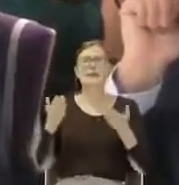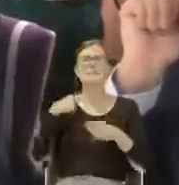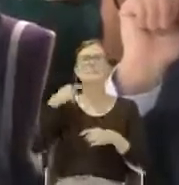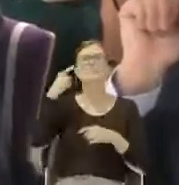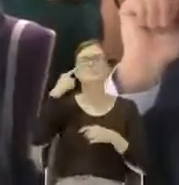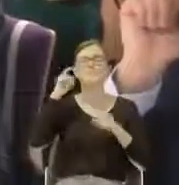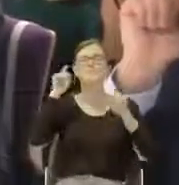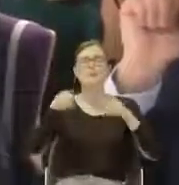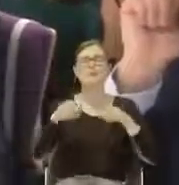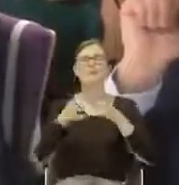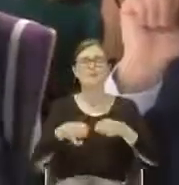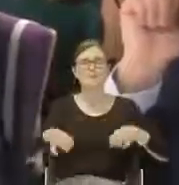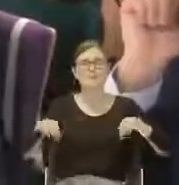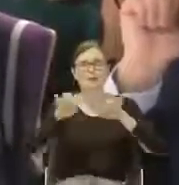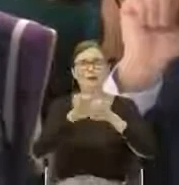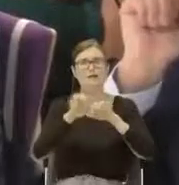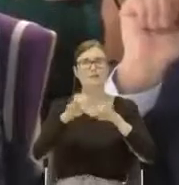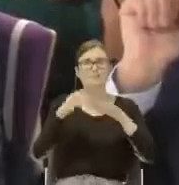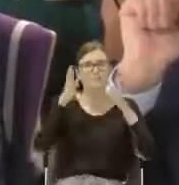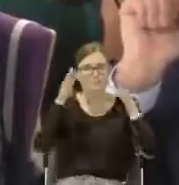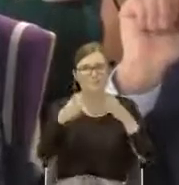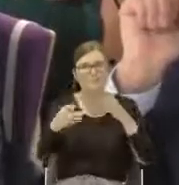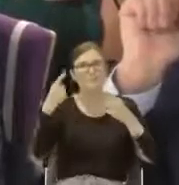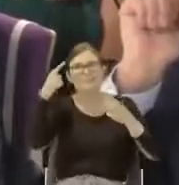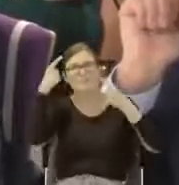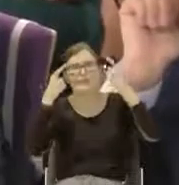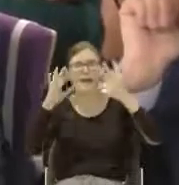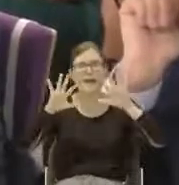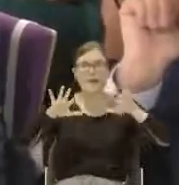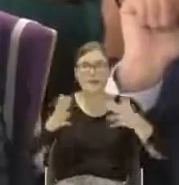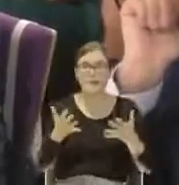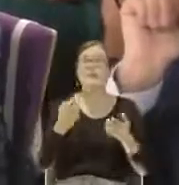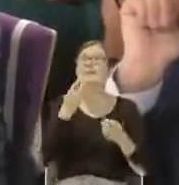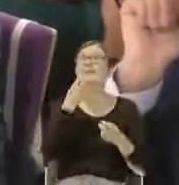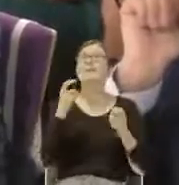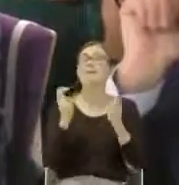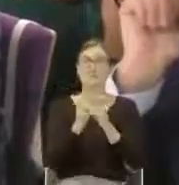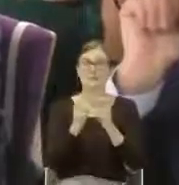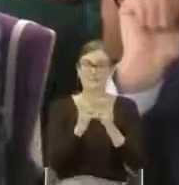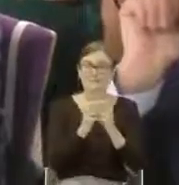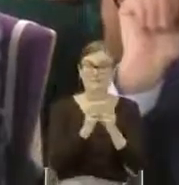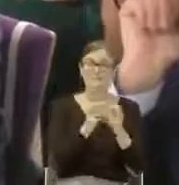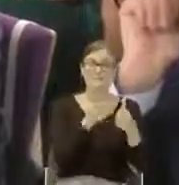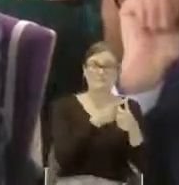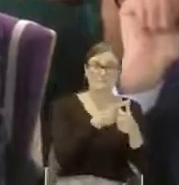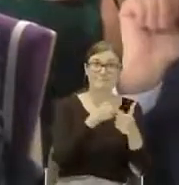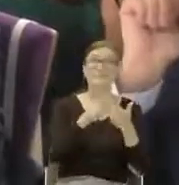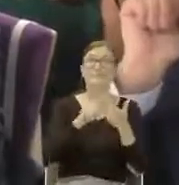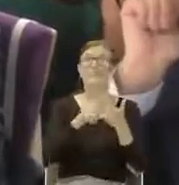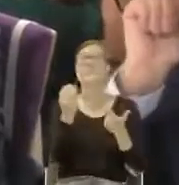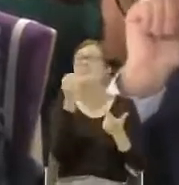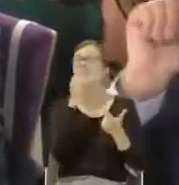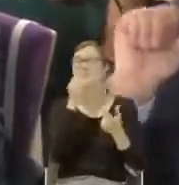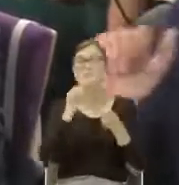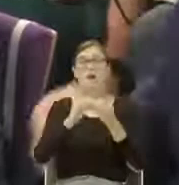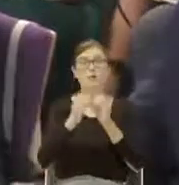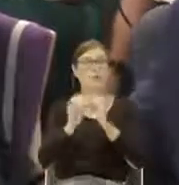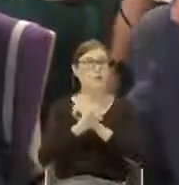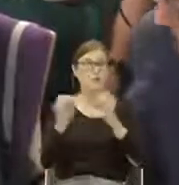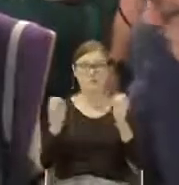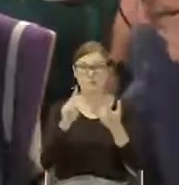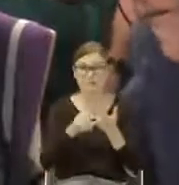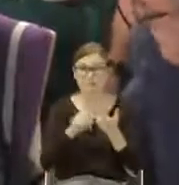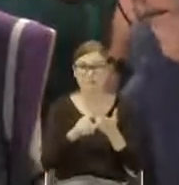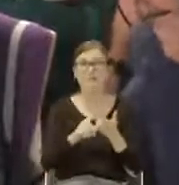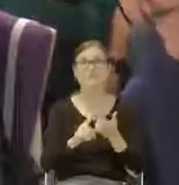suficiencia alimentaria, suministro de materiales estratégicos para nuestras industrias y nuestra economía, pandemia y crisis sanitaria,